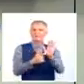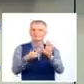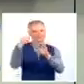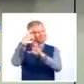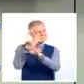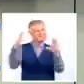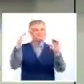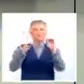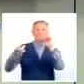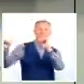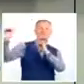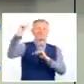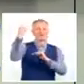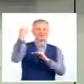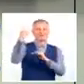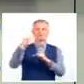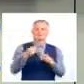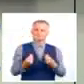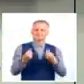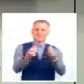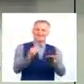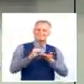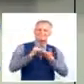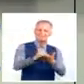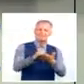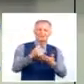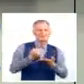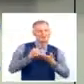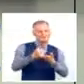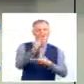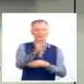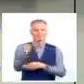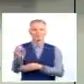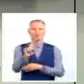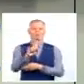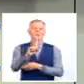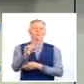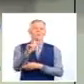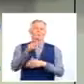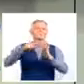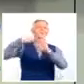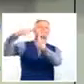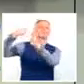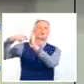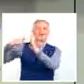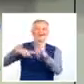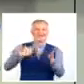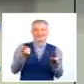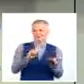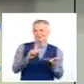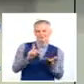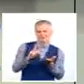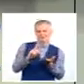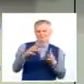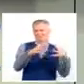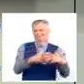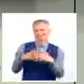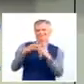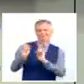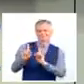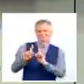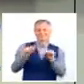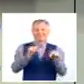nivel puesta al servicio de salvar vidas no es una realidad de películas o series estadounidenses nada más. Y por supuesto está el ejemplo